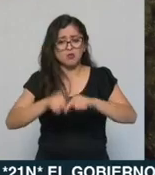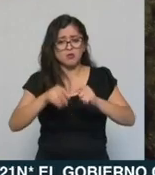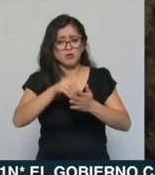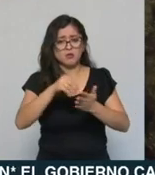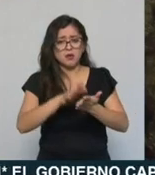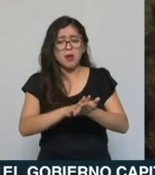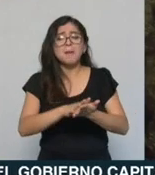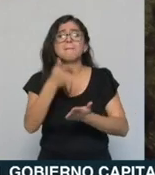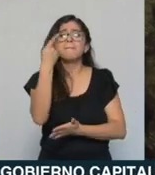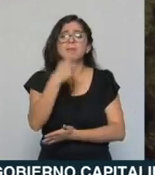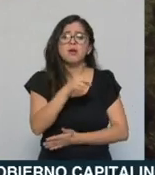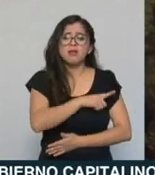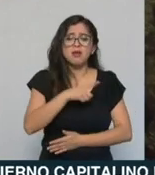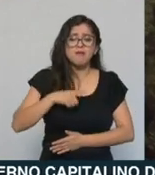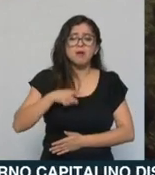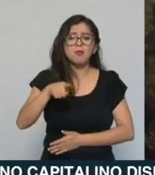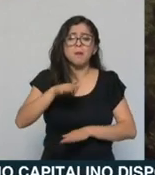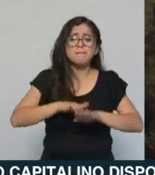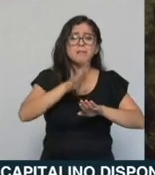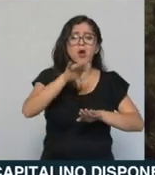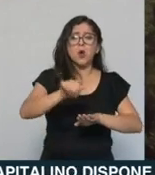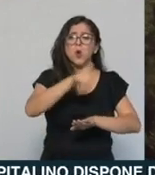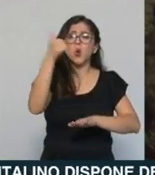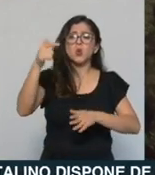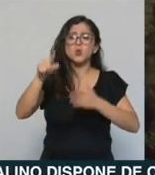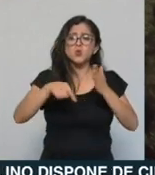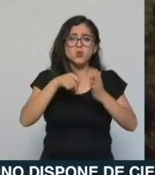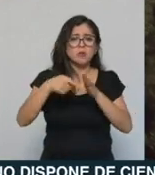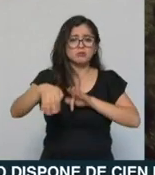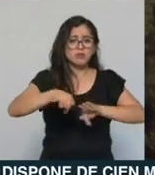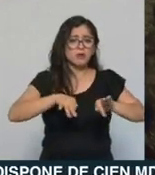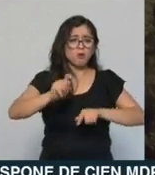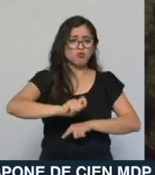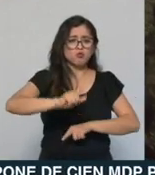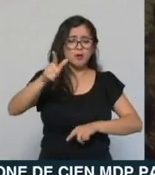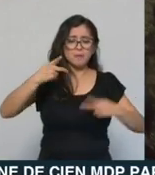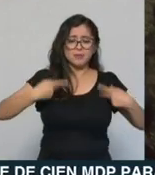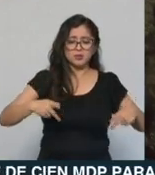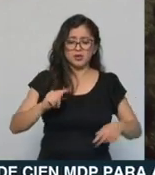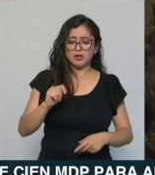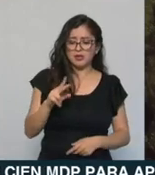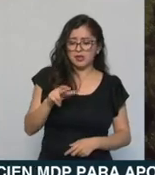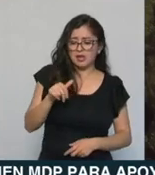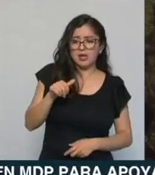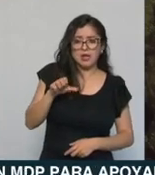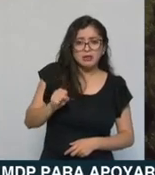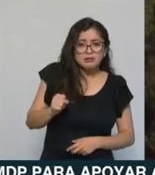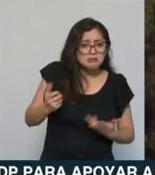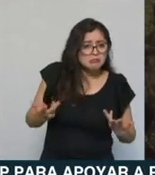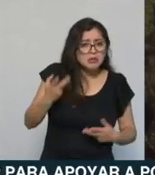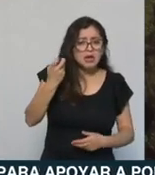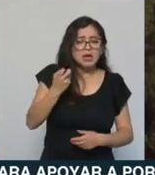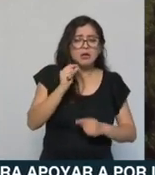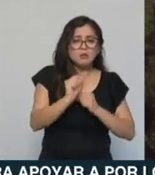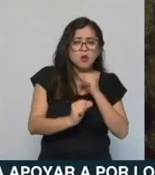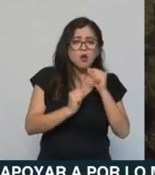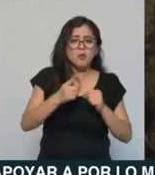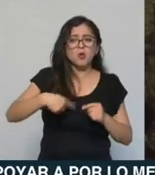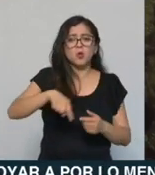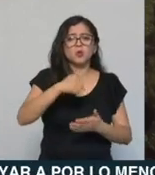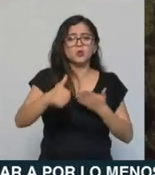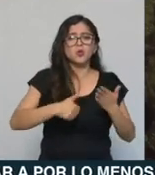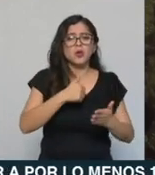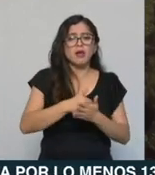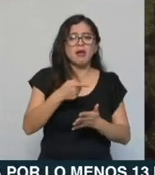ampliar la posibilidad en el crecimiento profesional para una persona trans, porque es el primer paso que la ciudad debe de dar